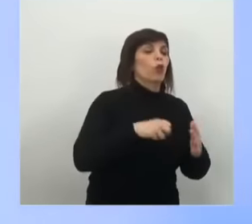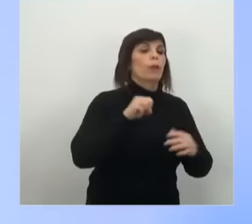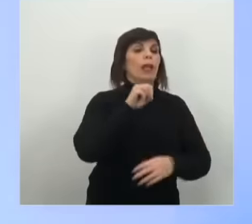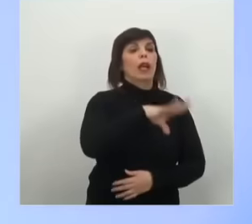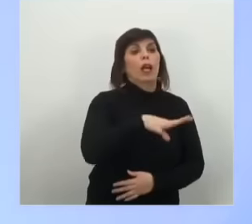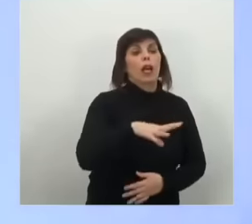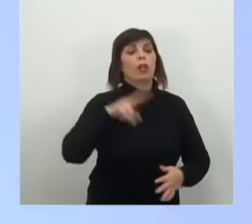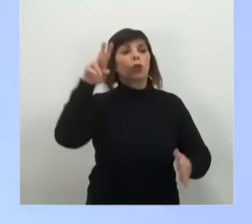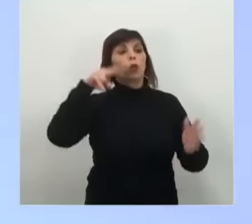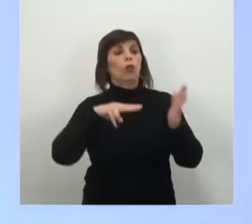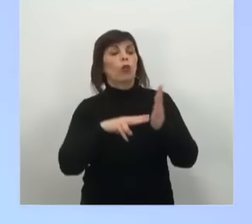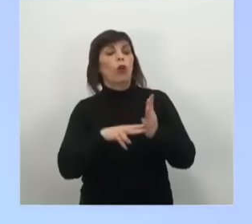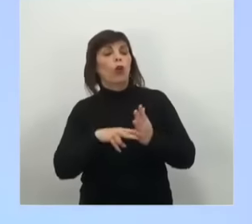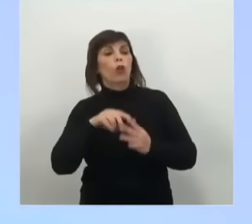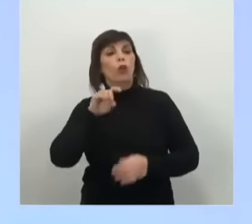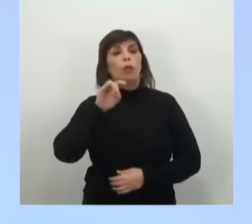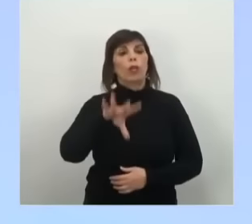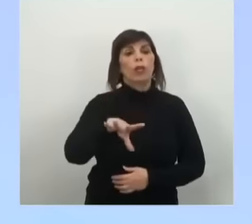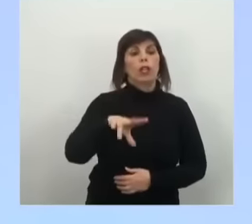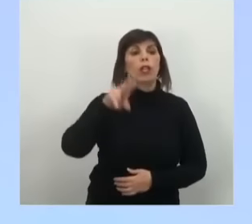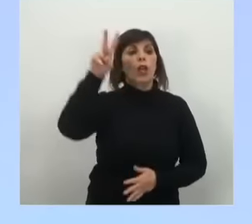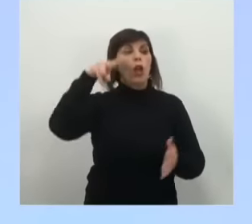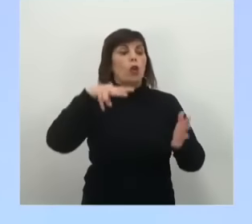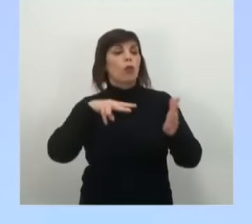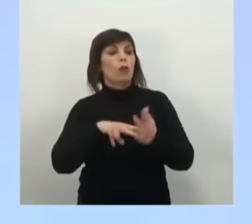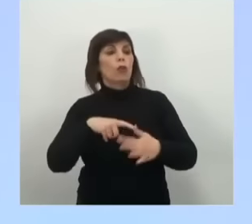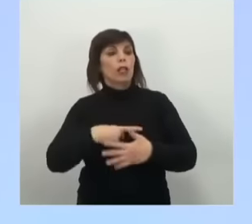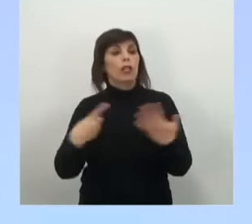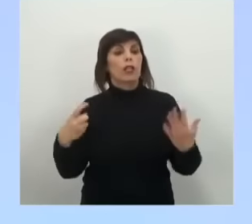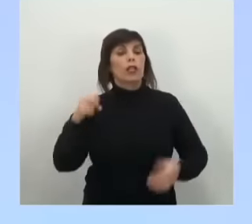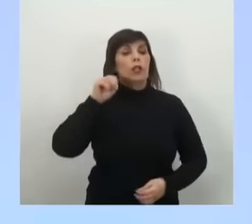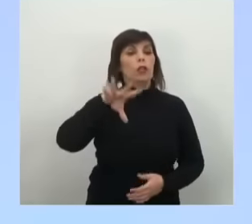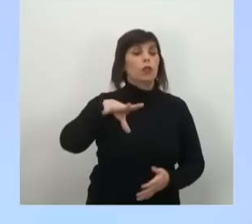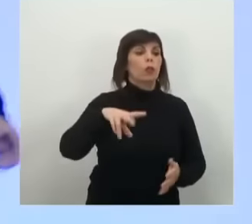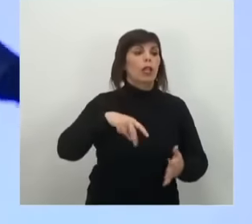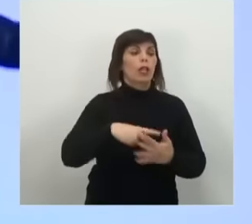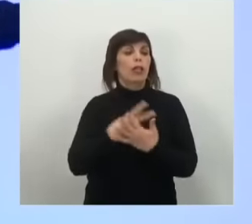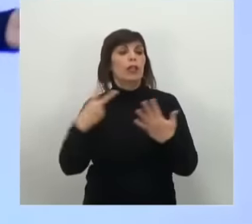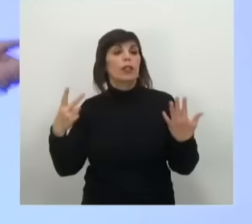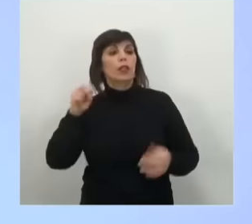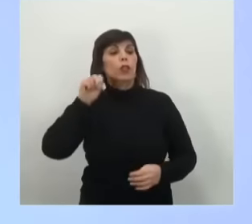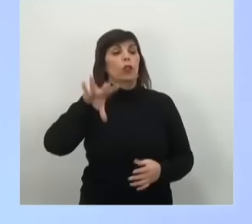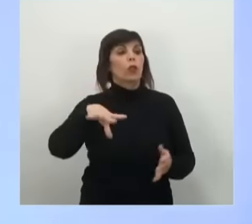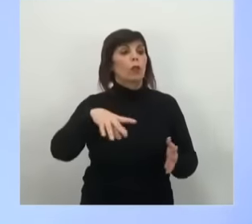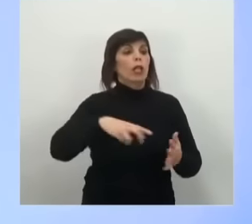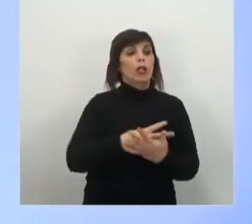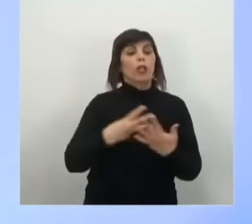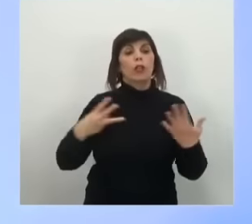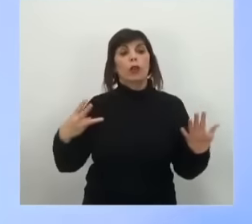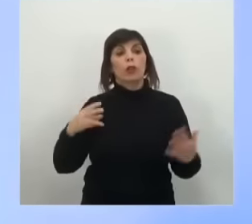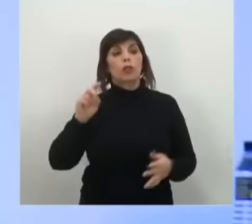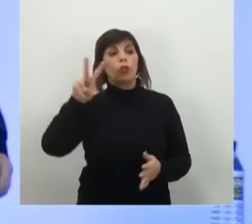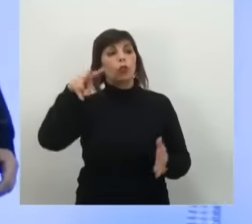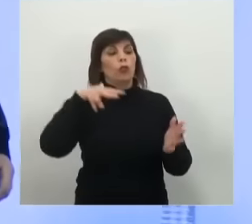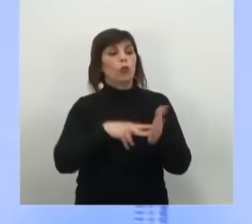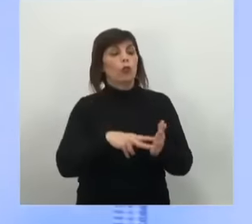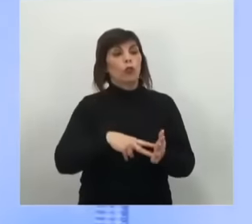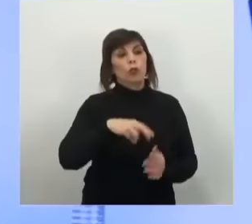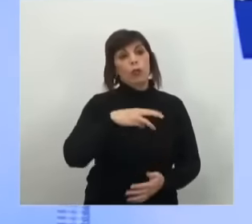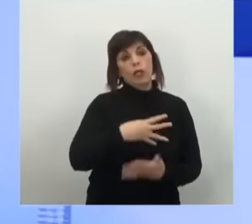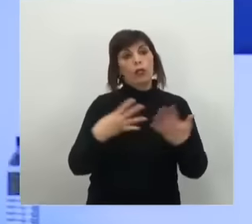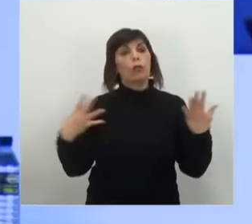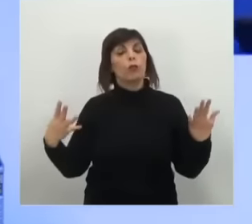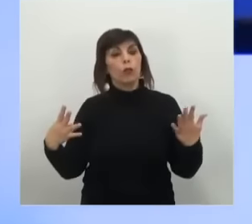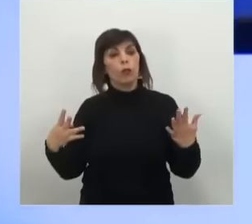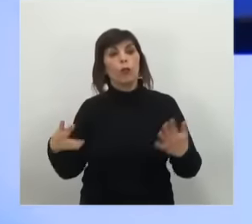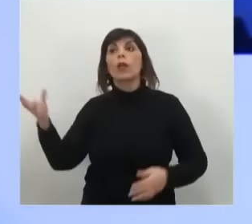17 18 19 estuvimos en Israel pero lamentablemente desde el 2021